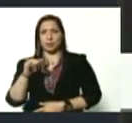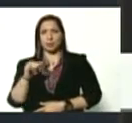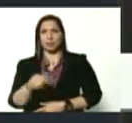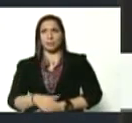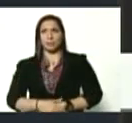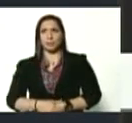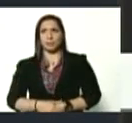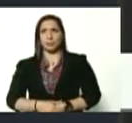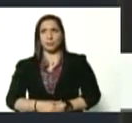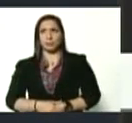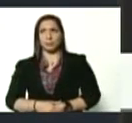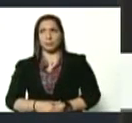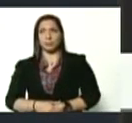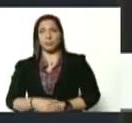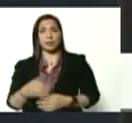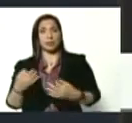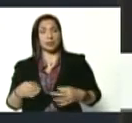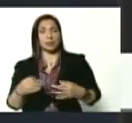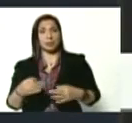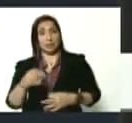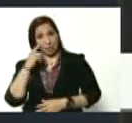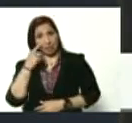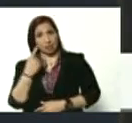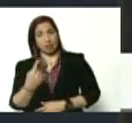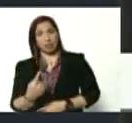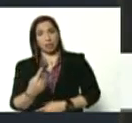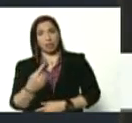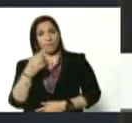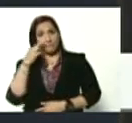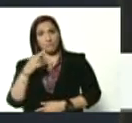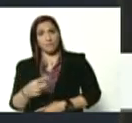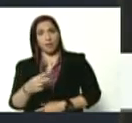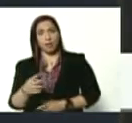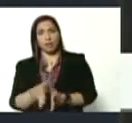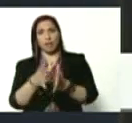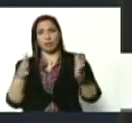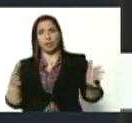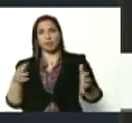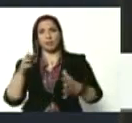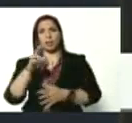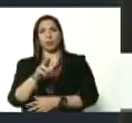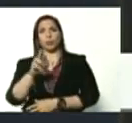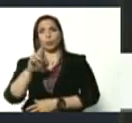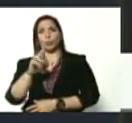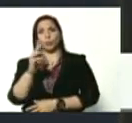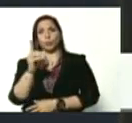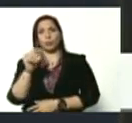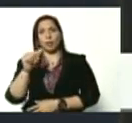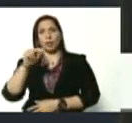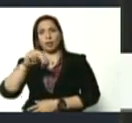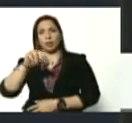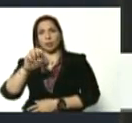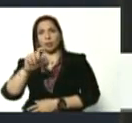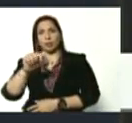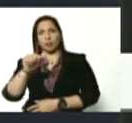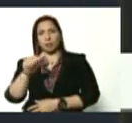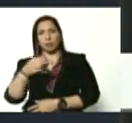simplemente reflejan la grandeza de urdaneta de rafael urdaneta y sabemos